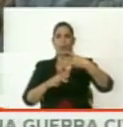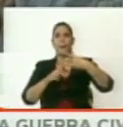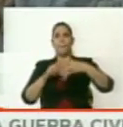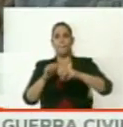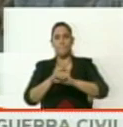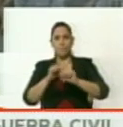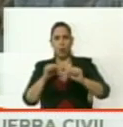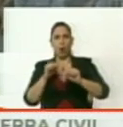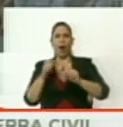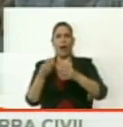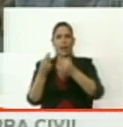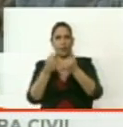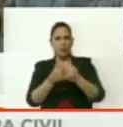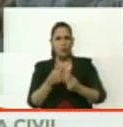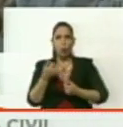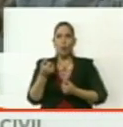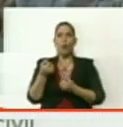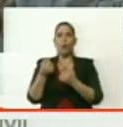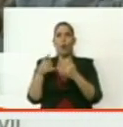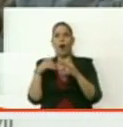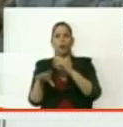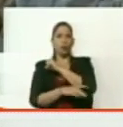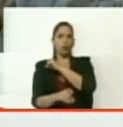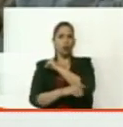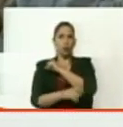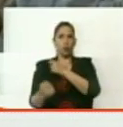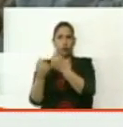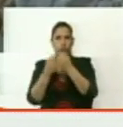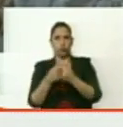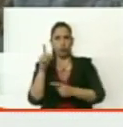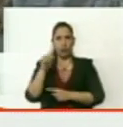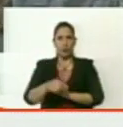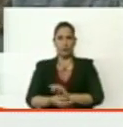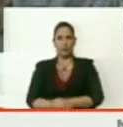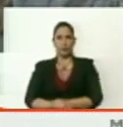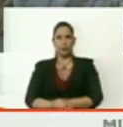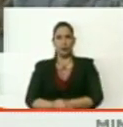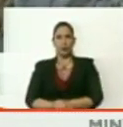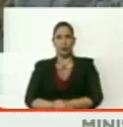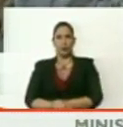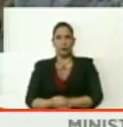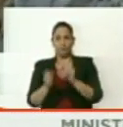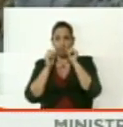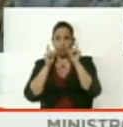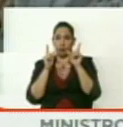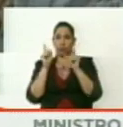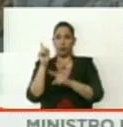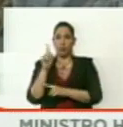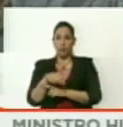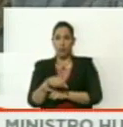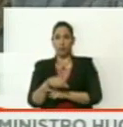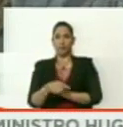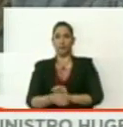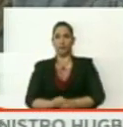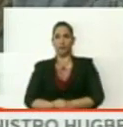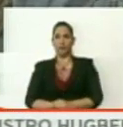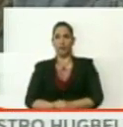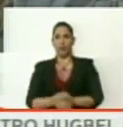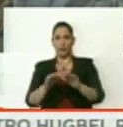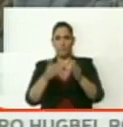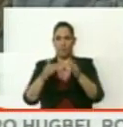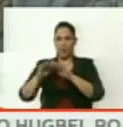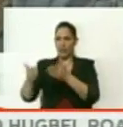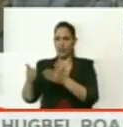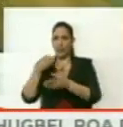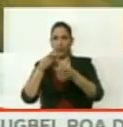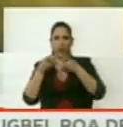con cuántos se están quedando y el impacto también que va a caer acerca de la mesa de diálogo que está